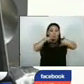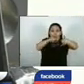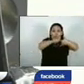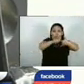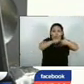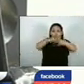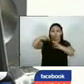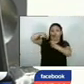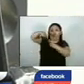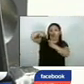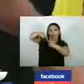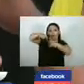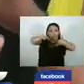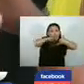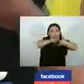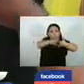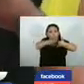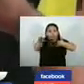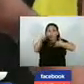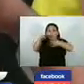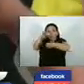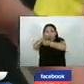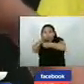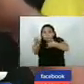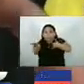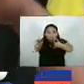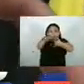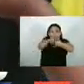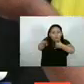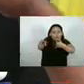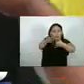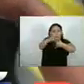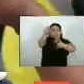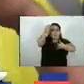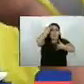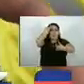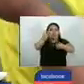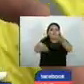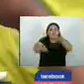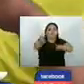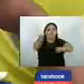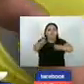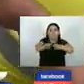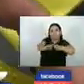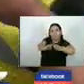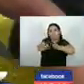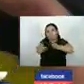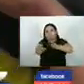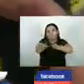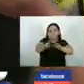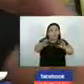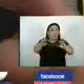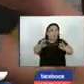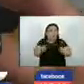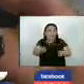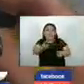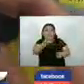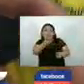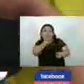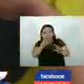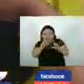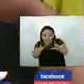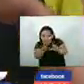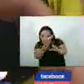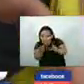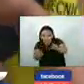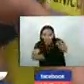través de Bluetooth, se podrá almacenar la velocidad en la que se conducen las personas. Además de registrar datos como el número